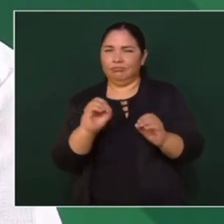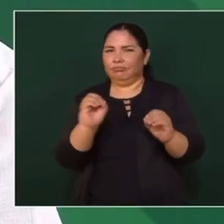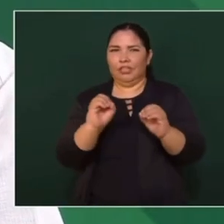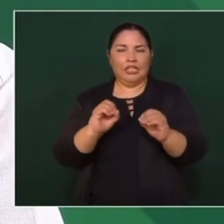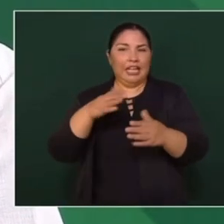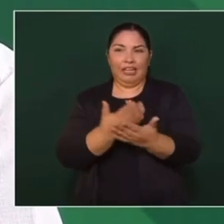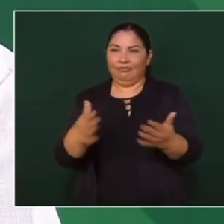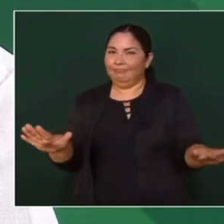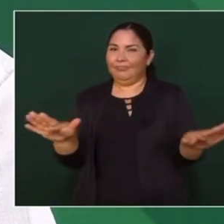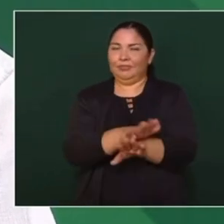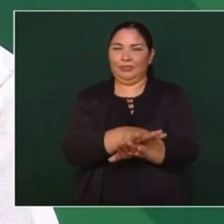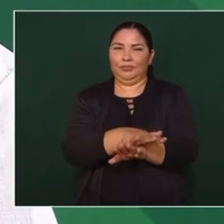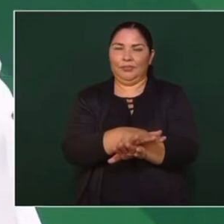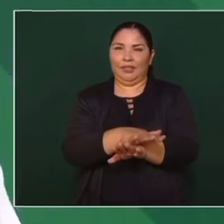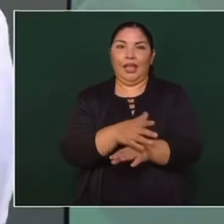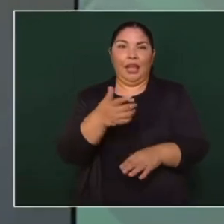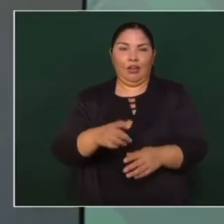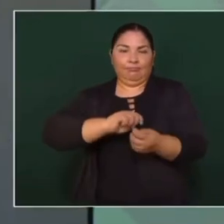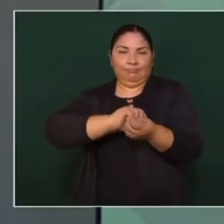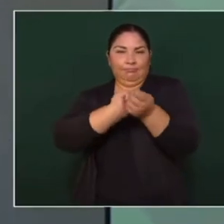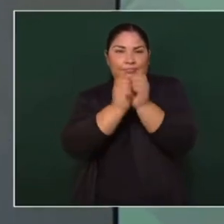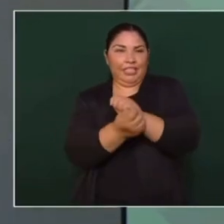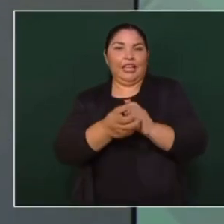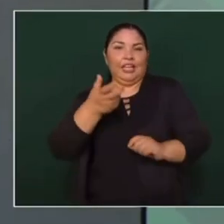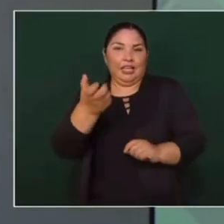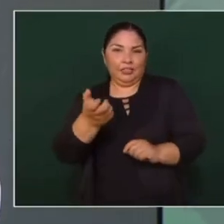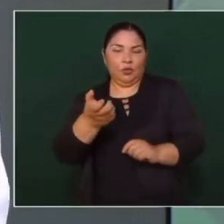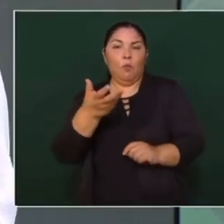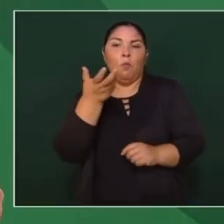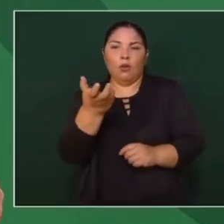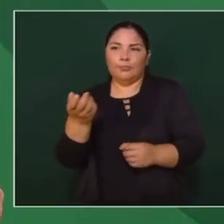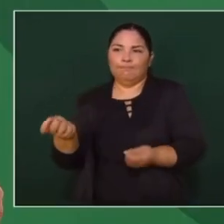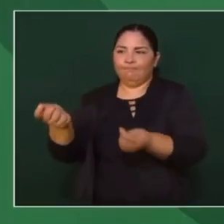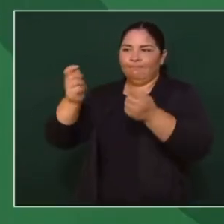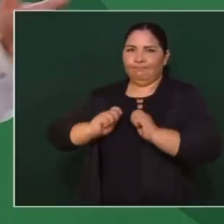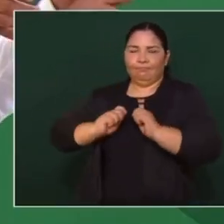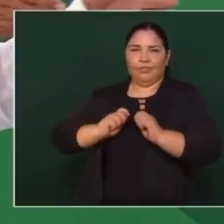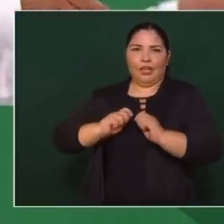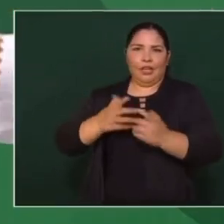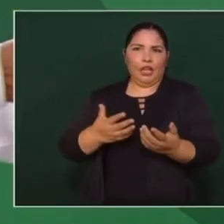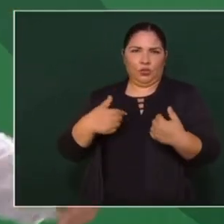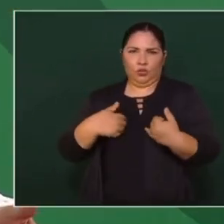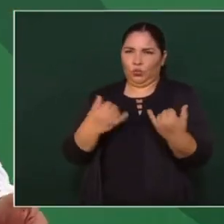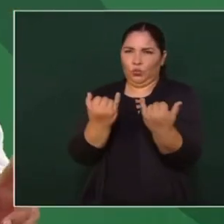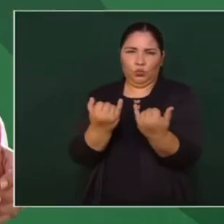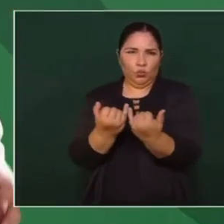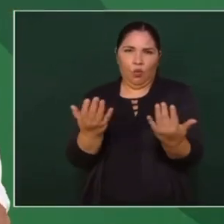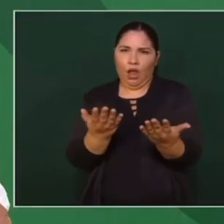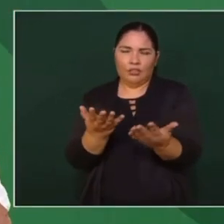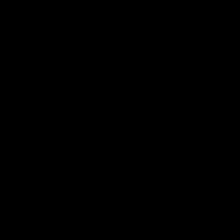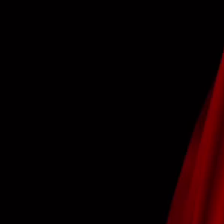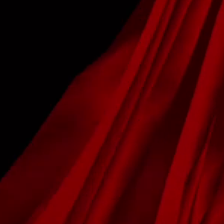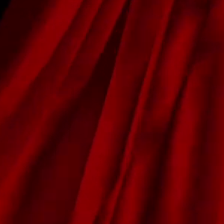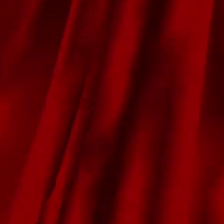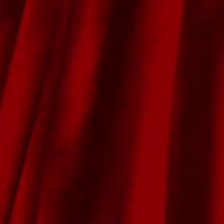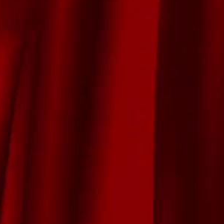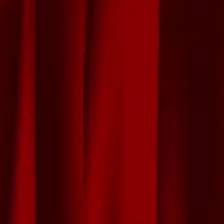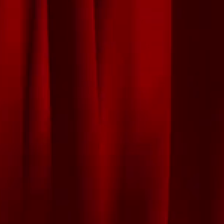esto ya cambio esto es la transformación por eso llegamos y no vamos nosotros a hacer lo mismo que se hacía antes